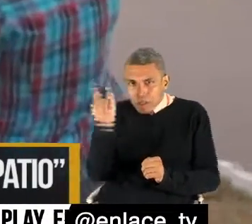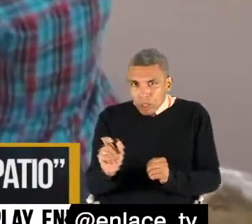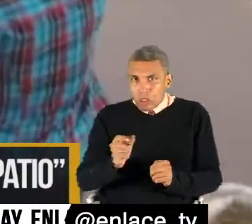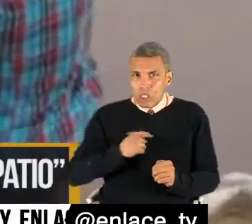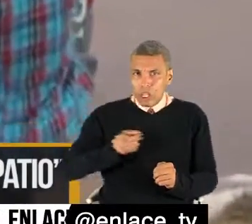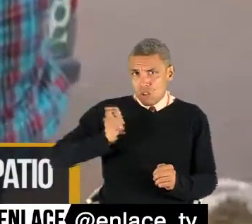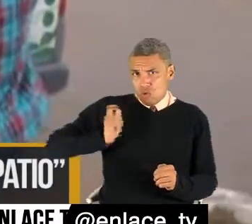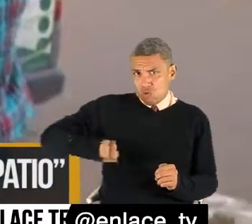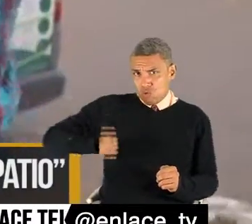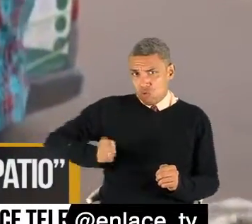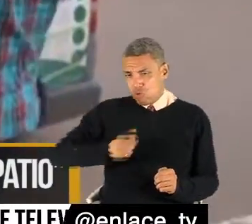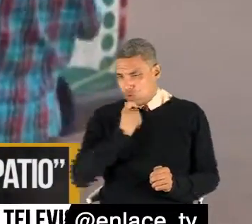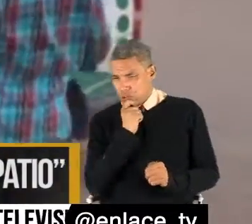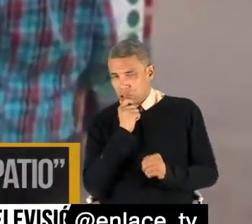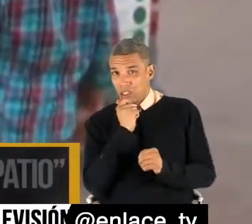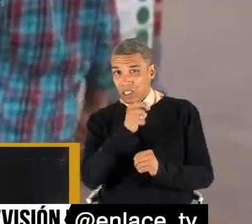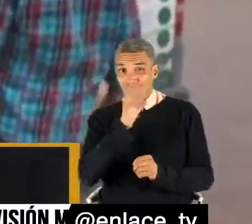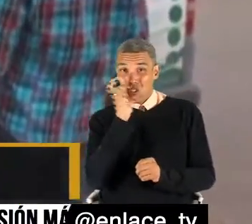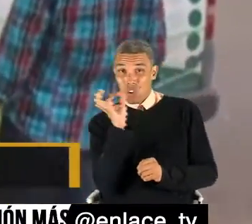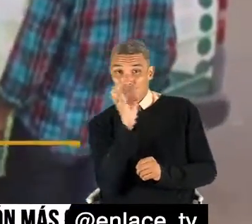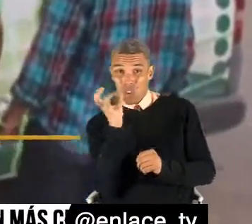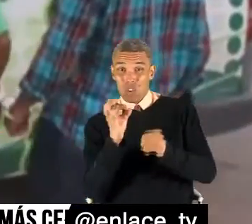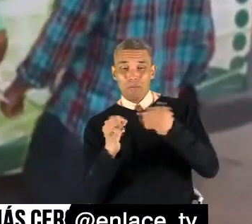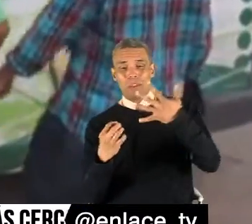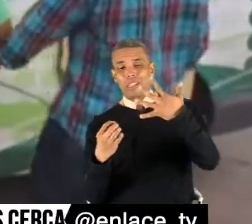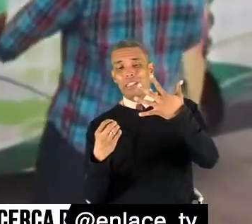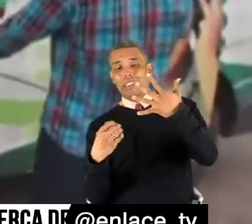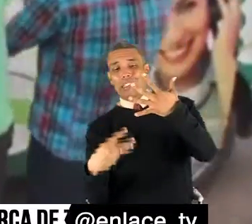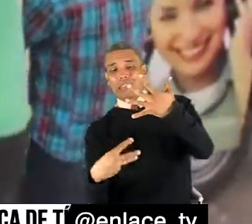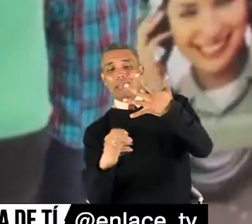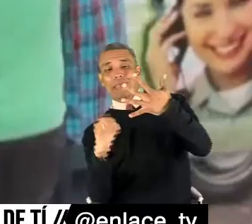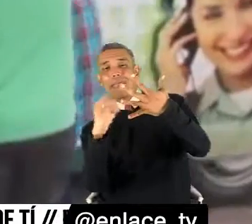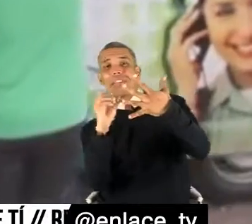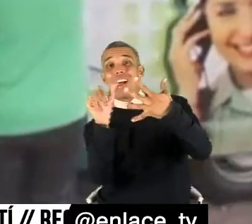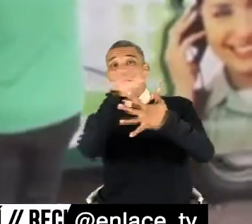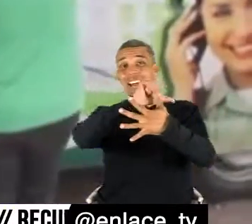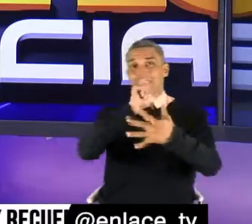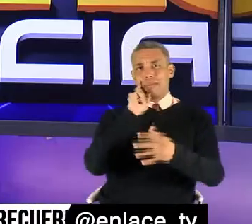de aseguramiento a los 3 hombres y 4 mujeres involucrados en el hecho.